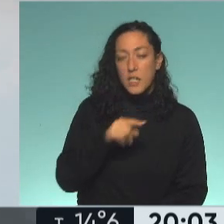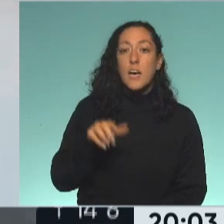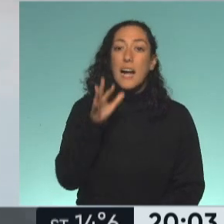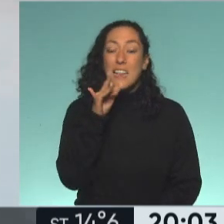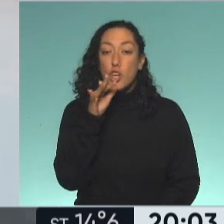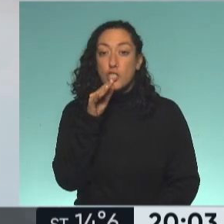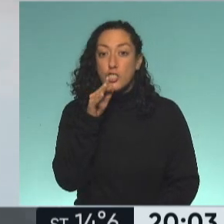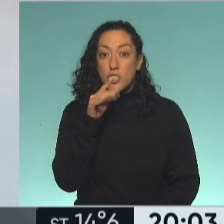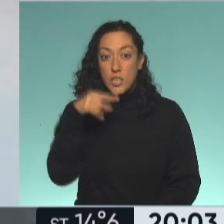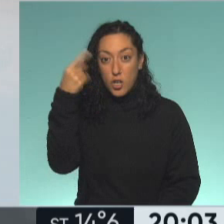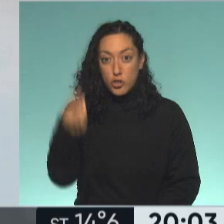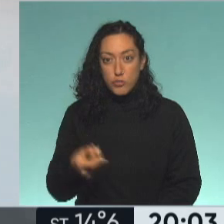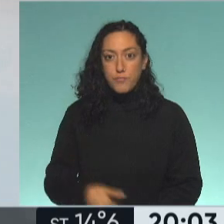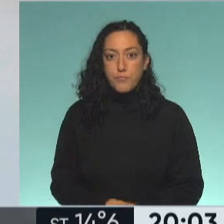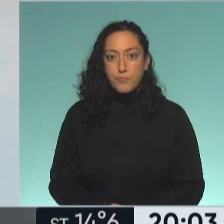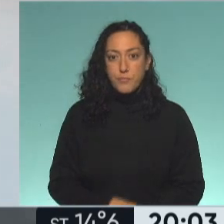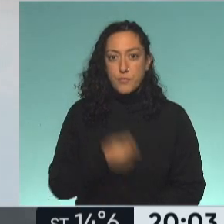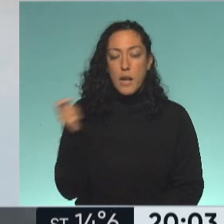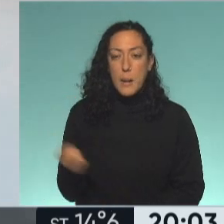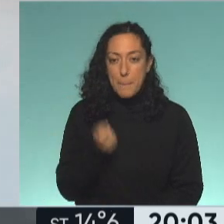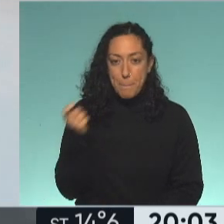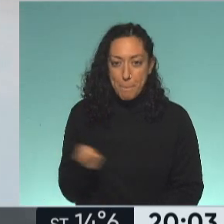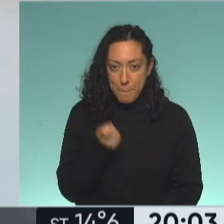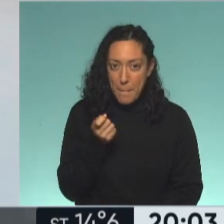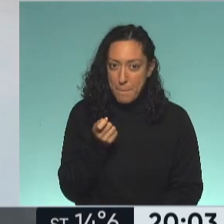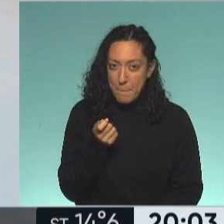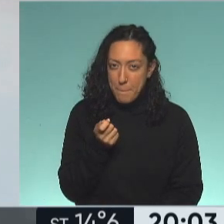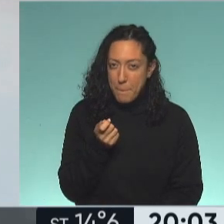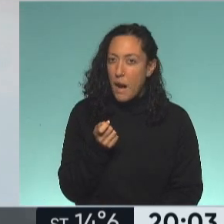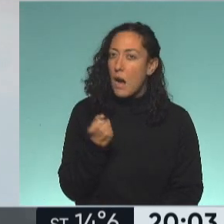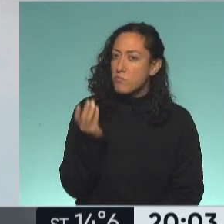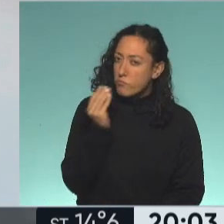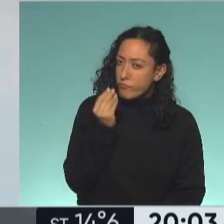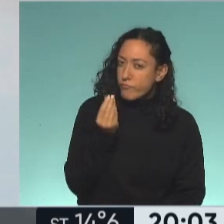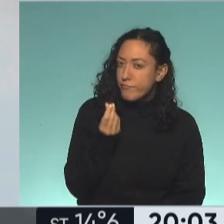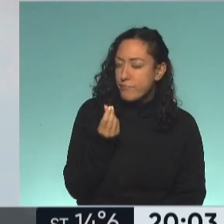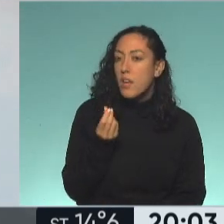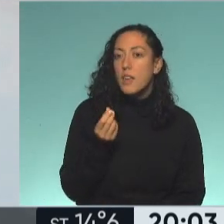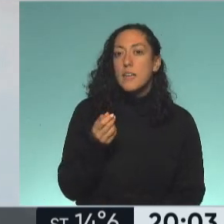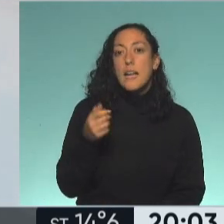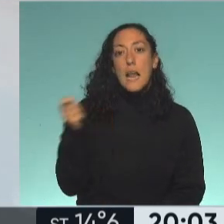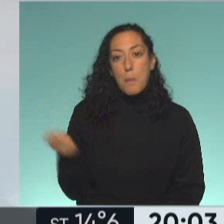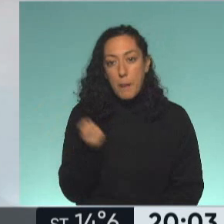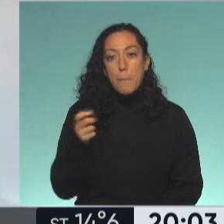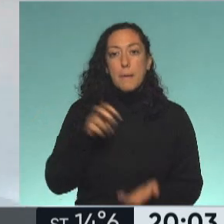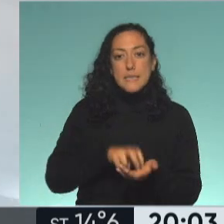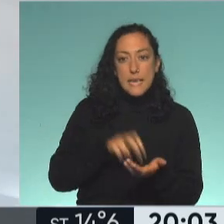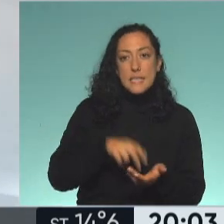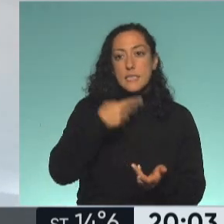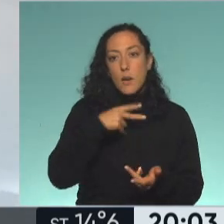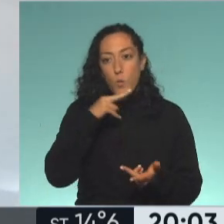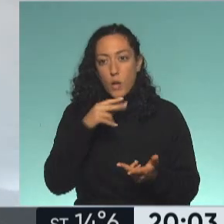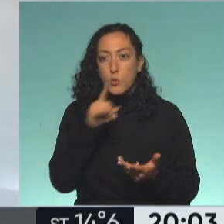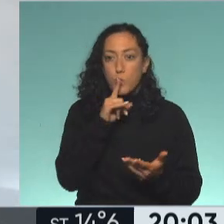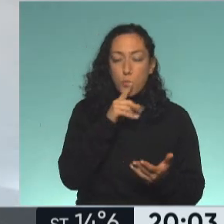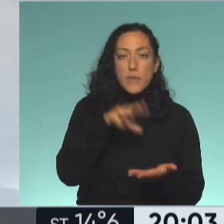14, que es el siguiente. Ahí está. Allí tenemos... La Pampa, ¿te suena? ¿Felicitas sí, La claro. Pampa? Salta, San Juan, Tucumán y Tierra del Fuego.